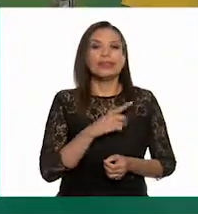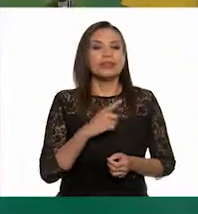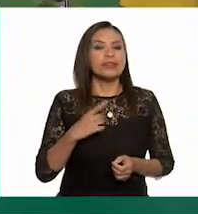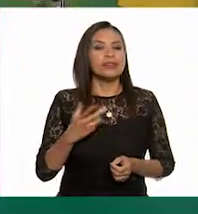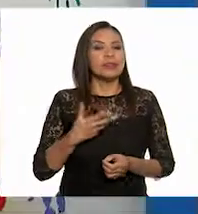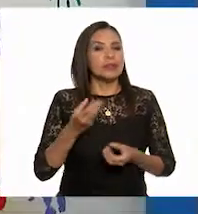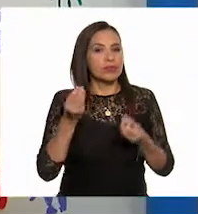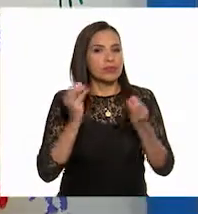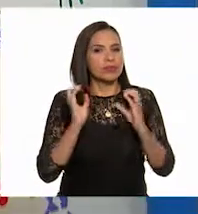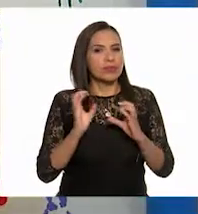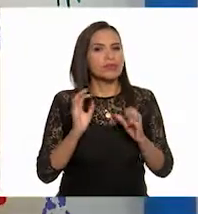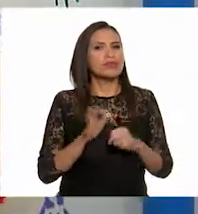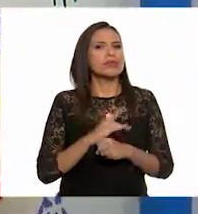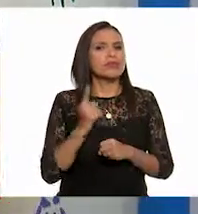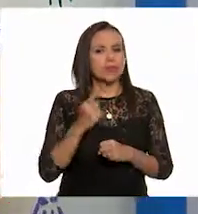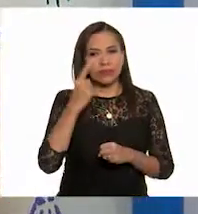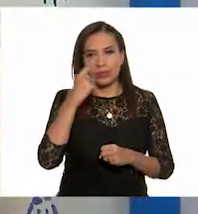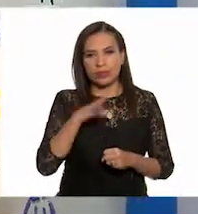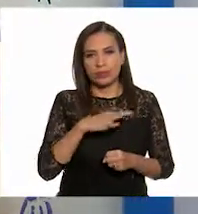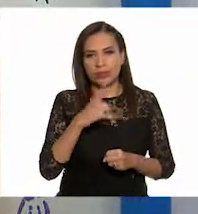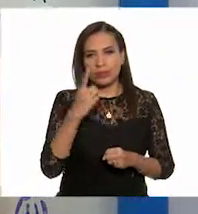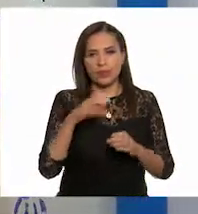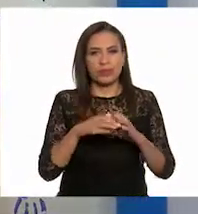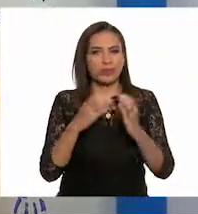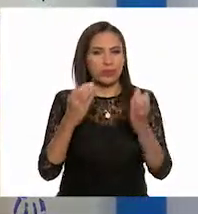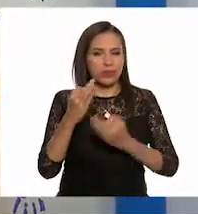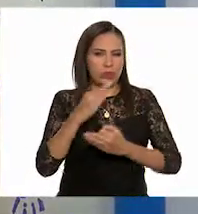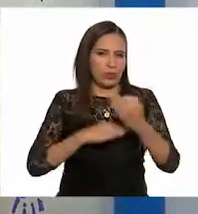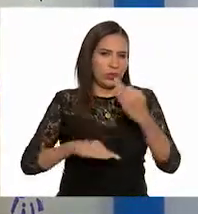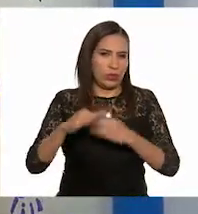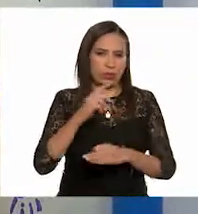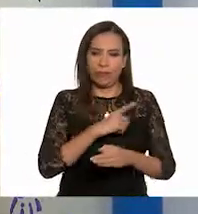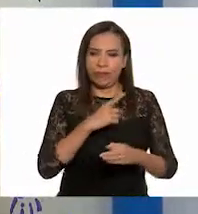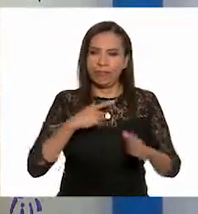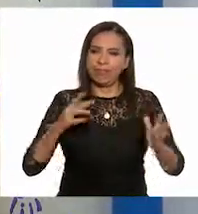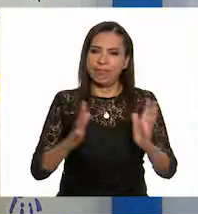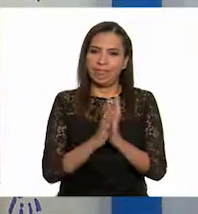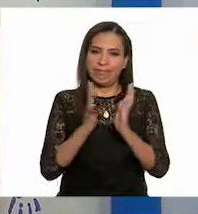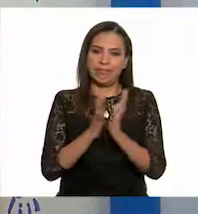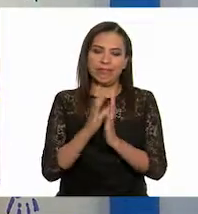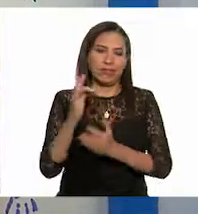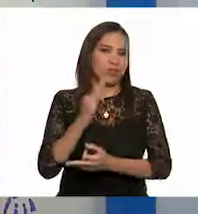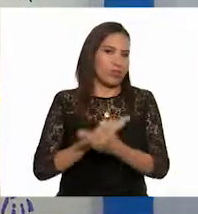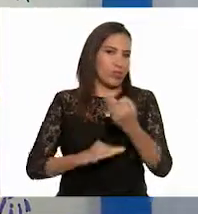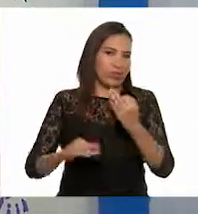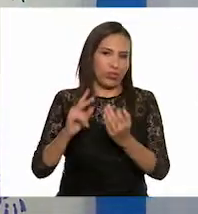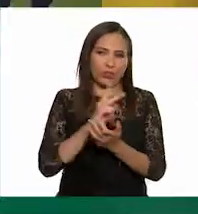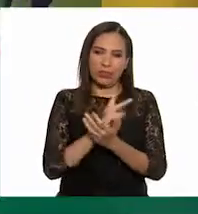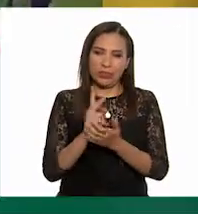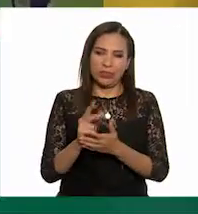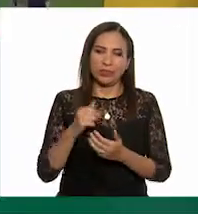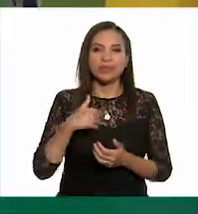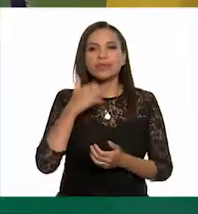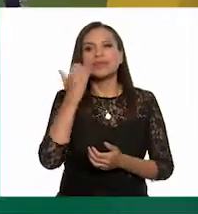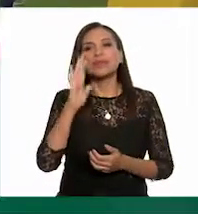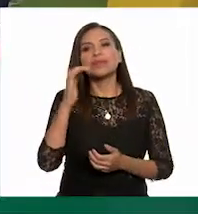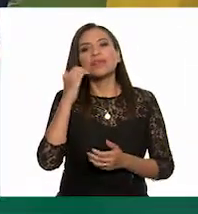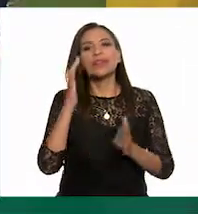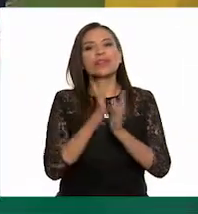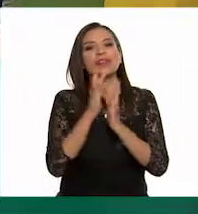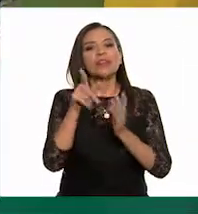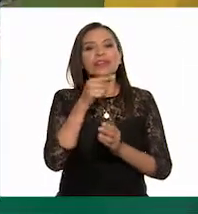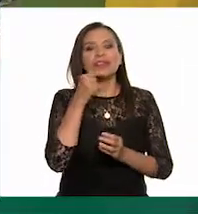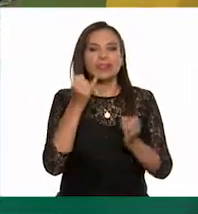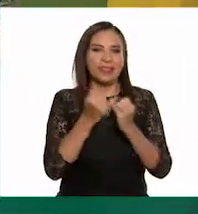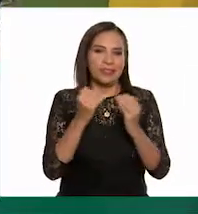tener mucho cuidado porque para que haya un cuento motor, todos tienen que participar, todos nosotros, todos, ustedes también. Yo sí quiero participar, todos. Yo también. Y los niños